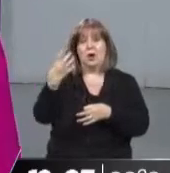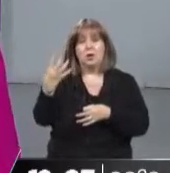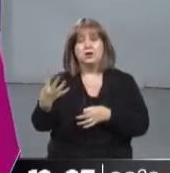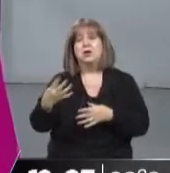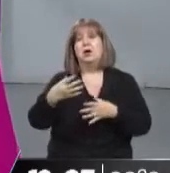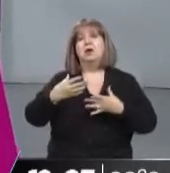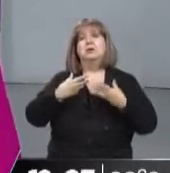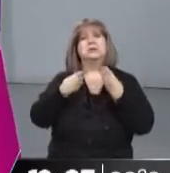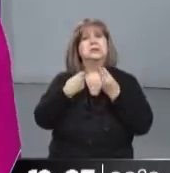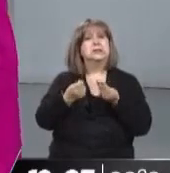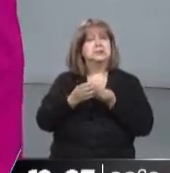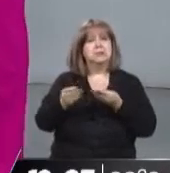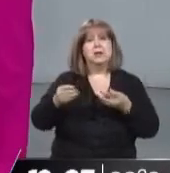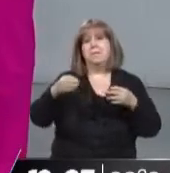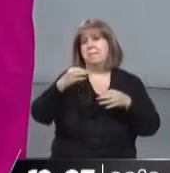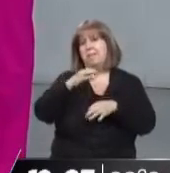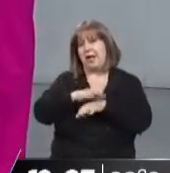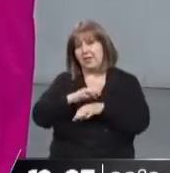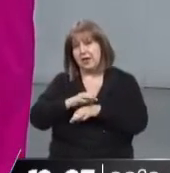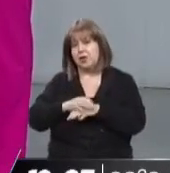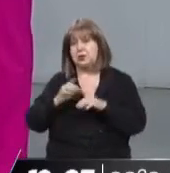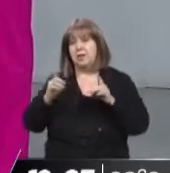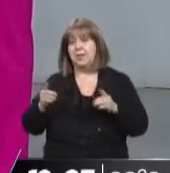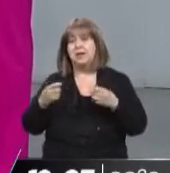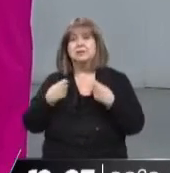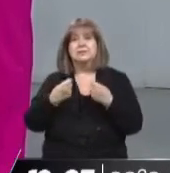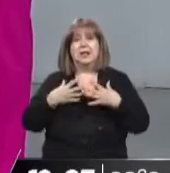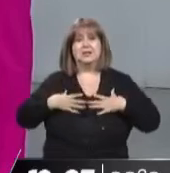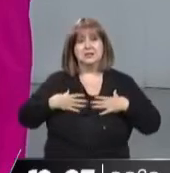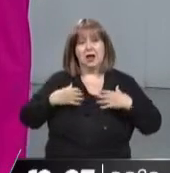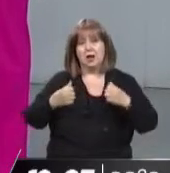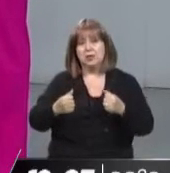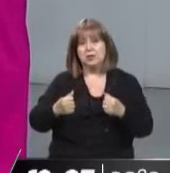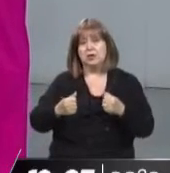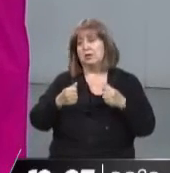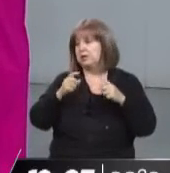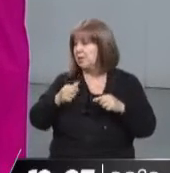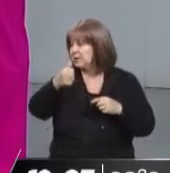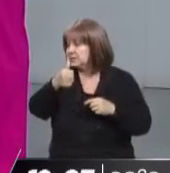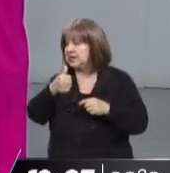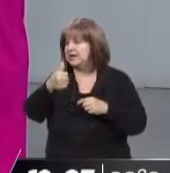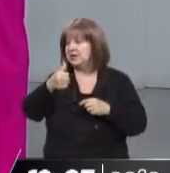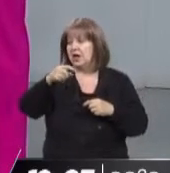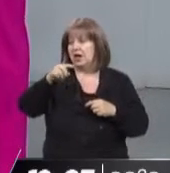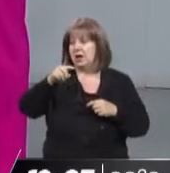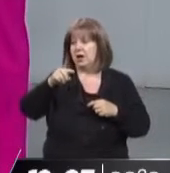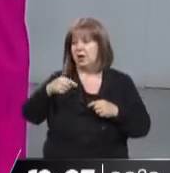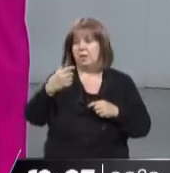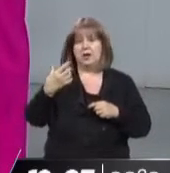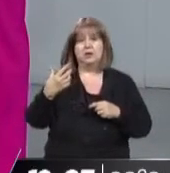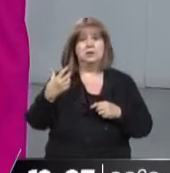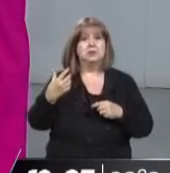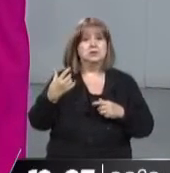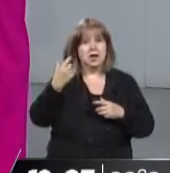gastos para la salud, también importante, 6,6%. Esto subió, ¿eh? Esto era lo que menos había aumentado interanual, era el último, atención médica, y ahora